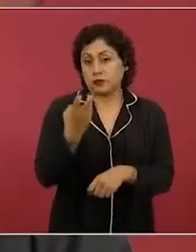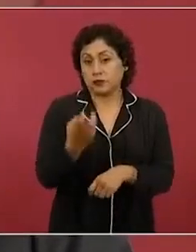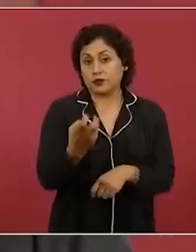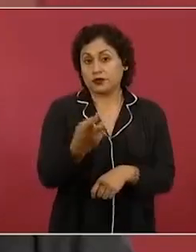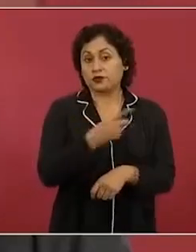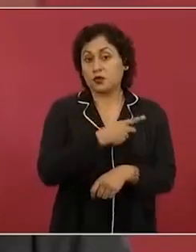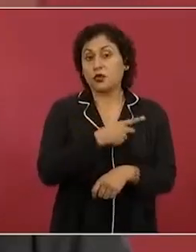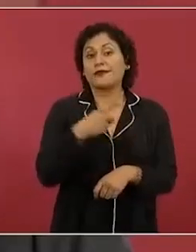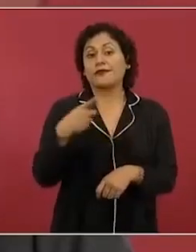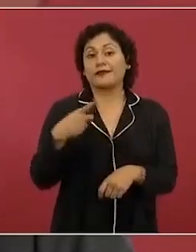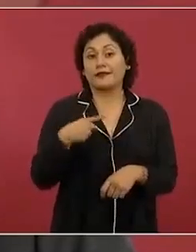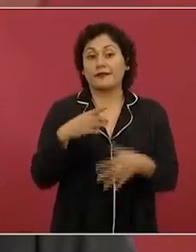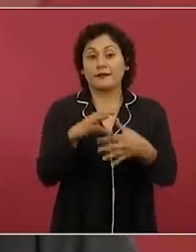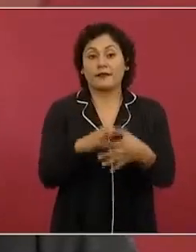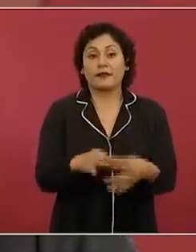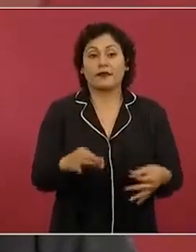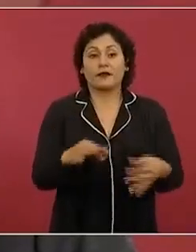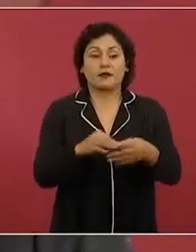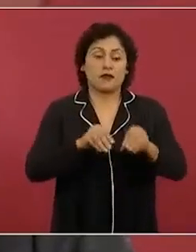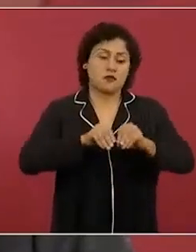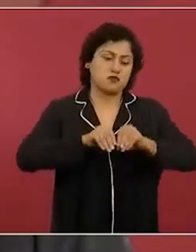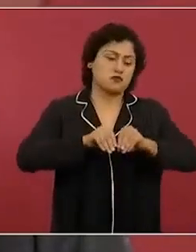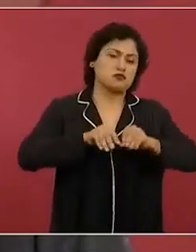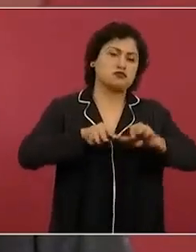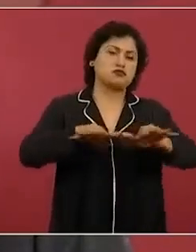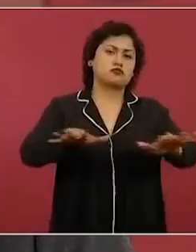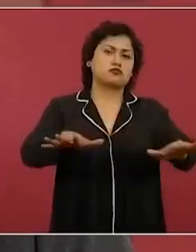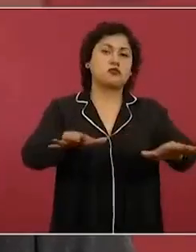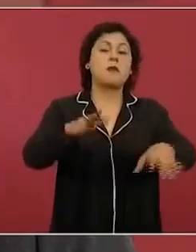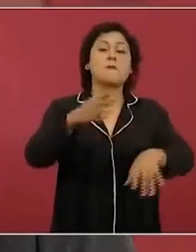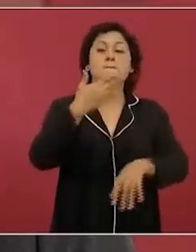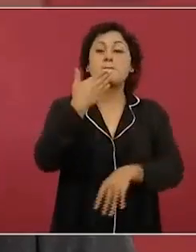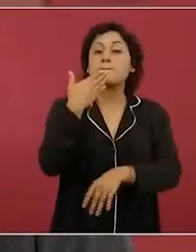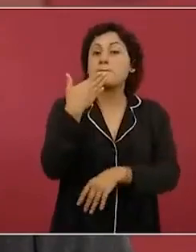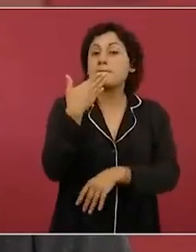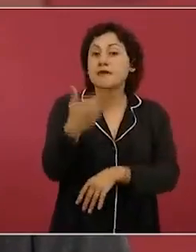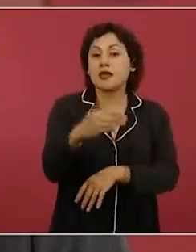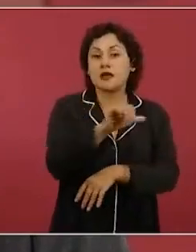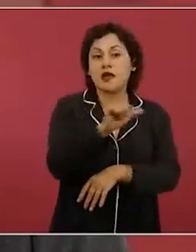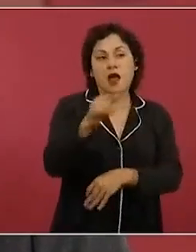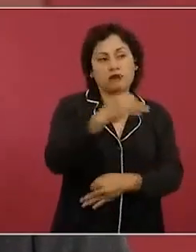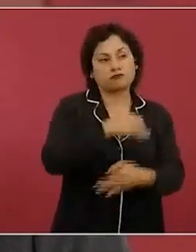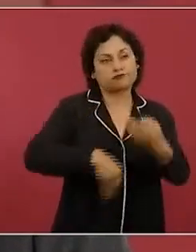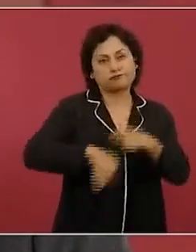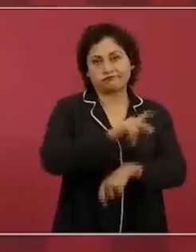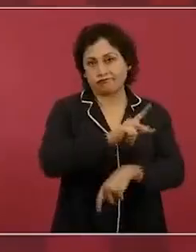informar bien a todos los ciudadanos.